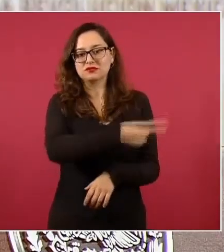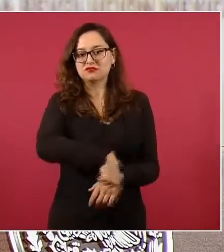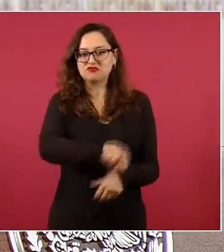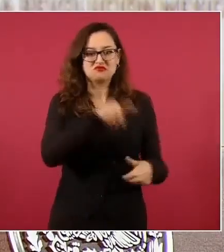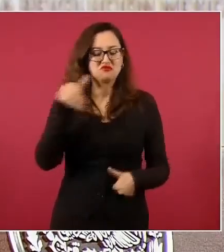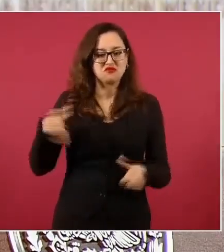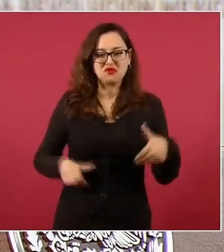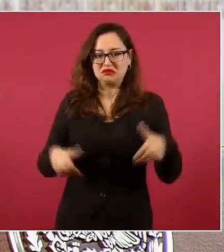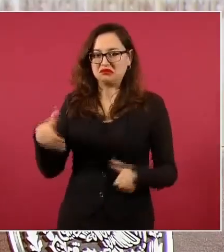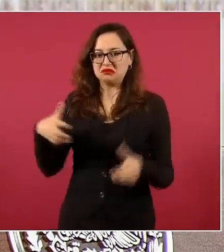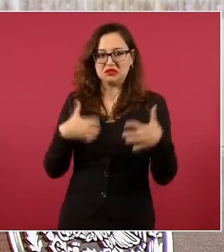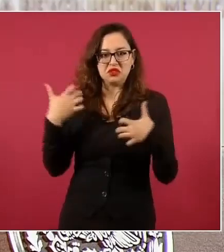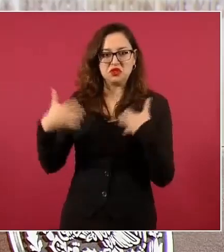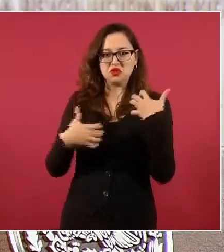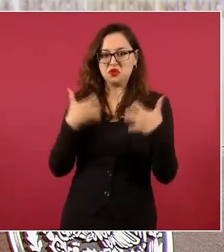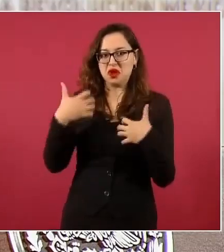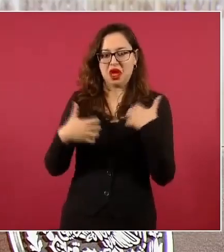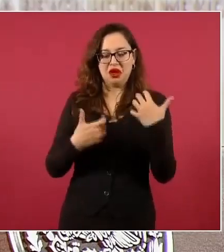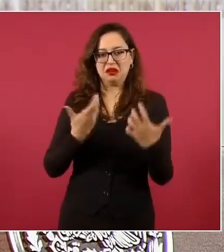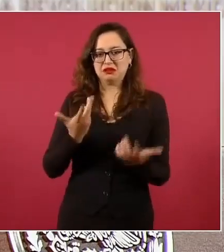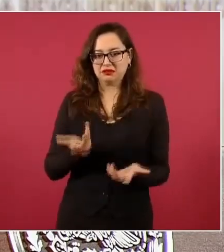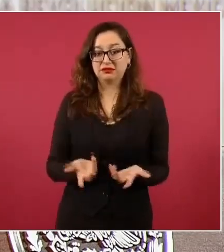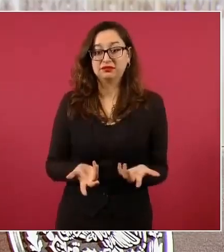Les molesta mucho,